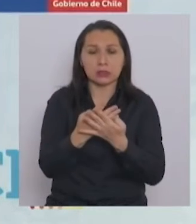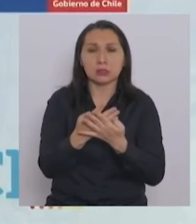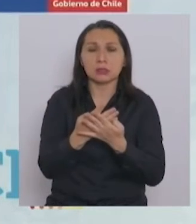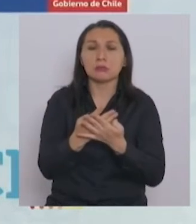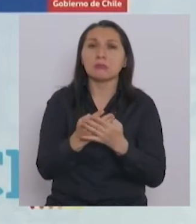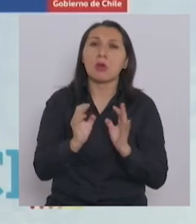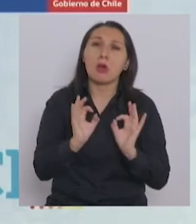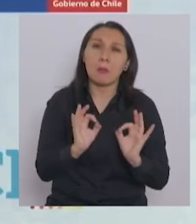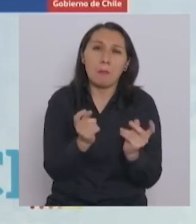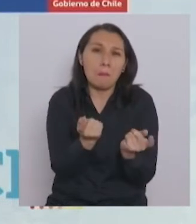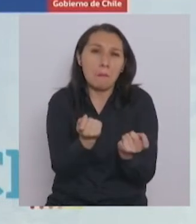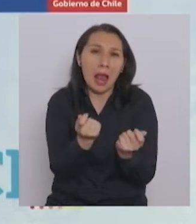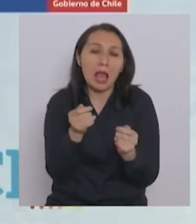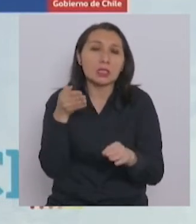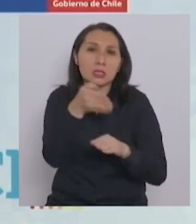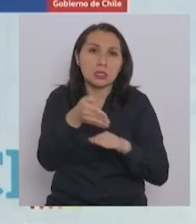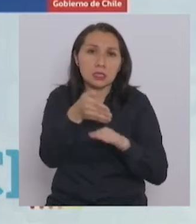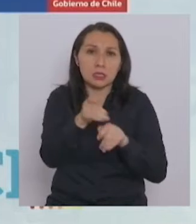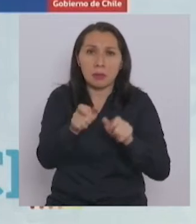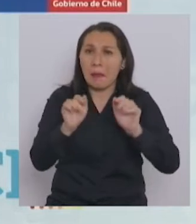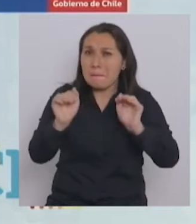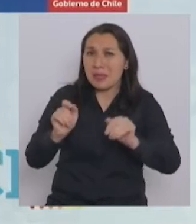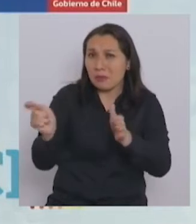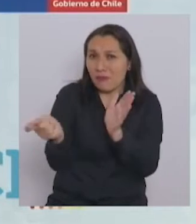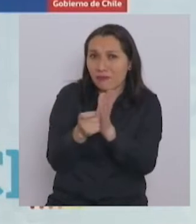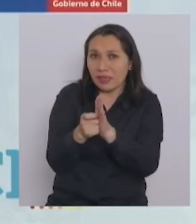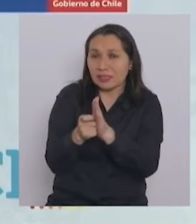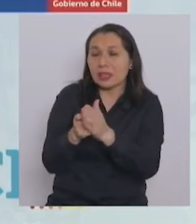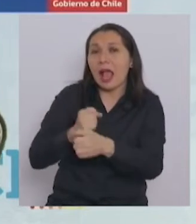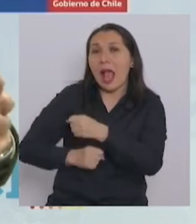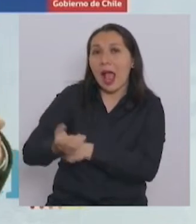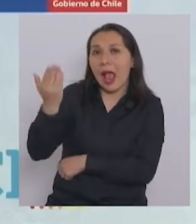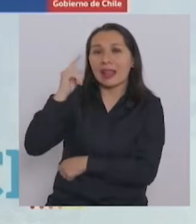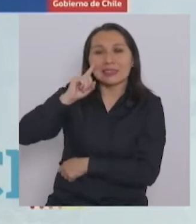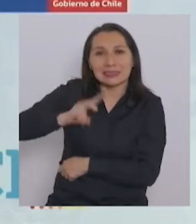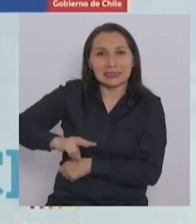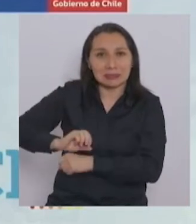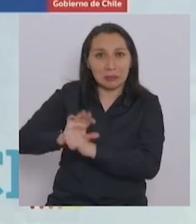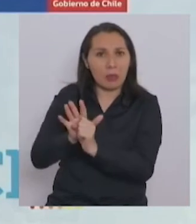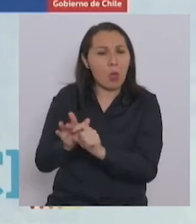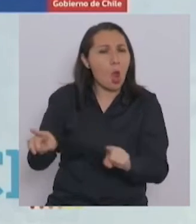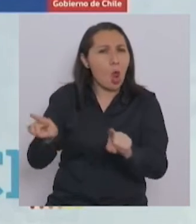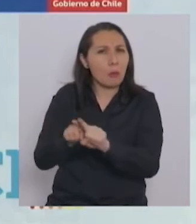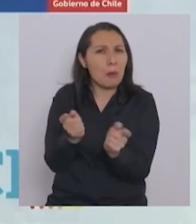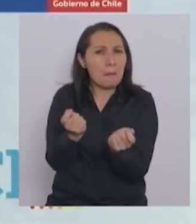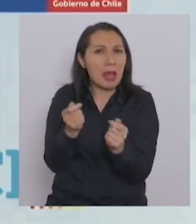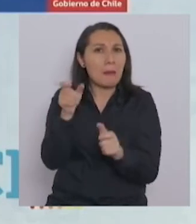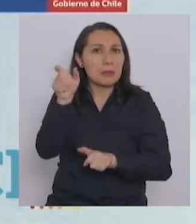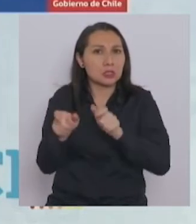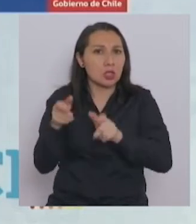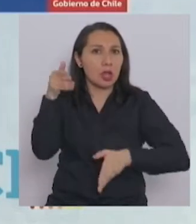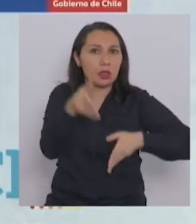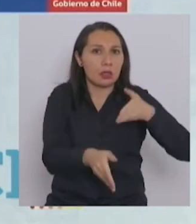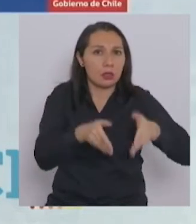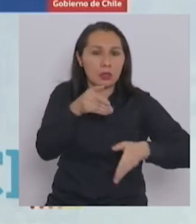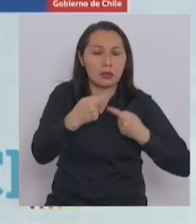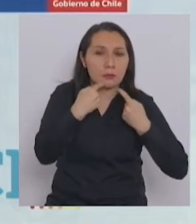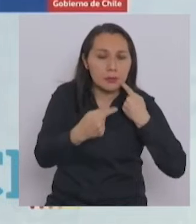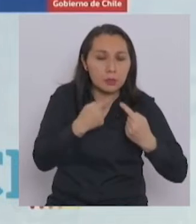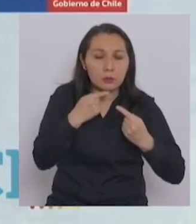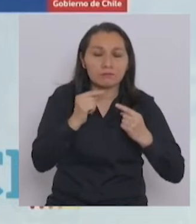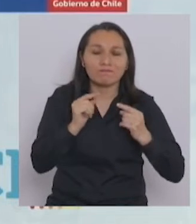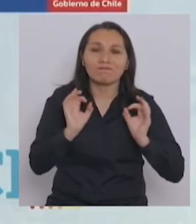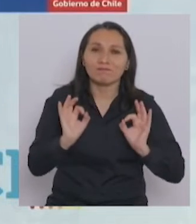presión similar a la que ocurría en estas mismas fechas en años previo a la pandemia. Lo que sí es importante